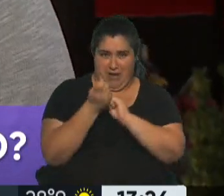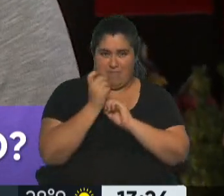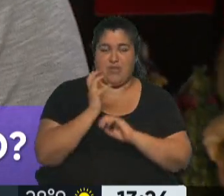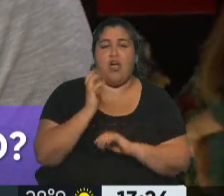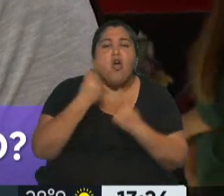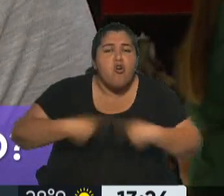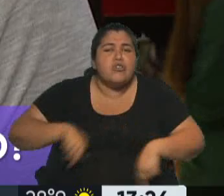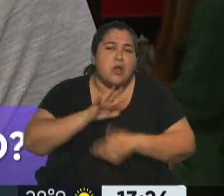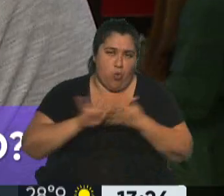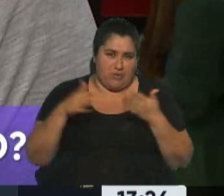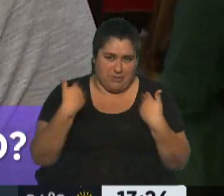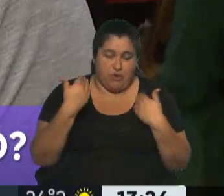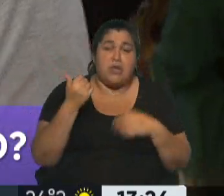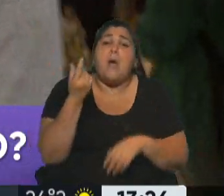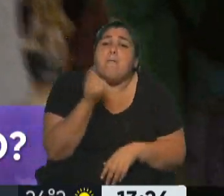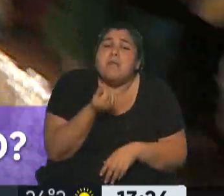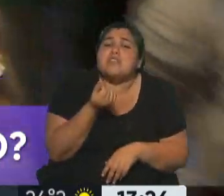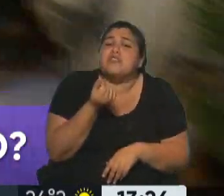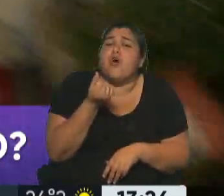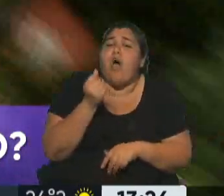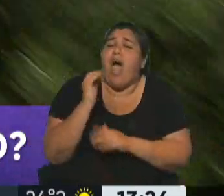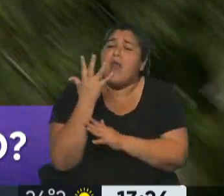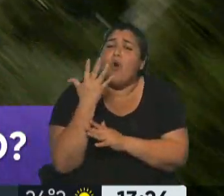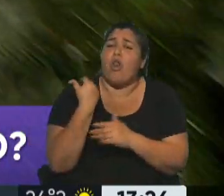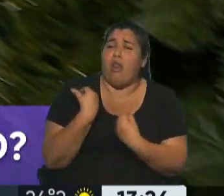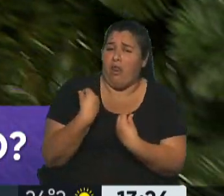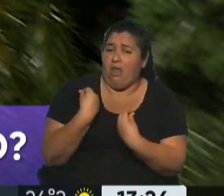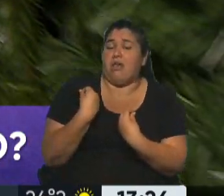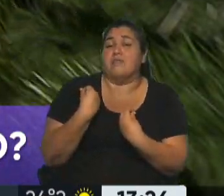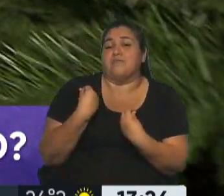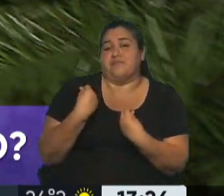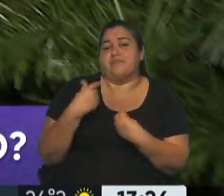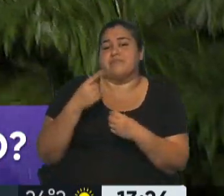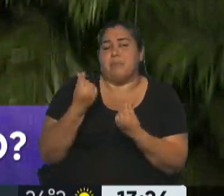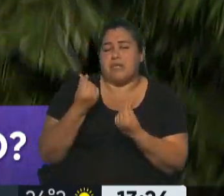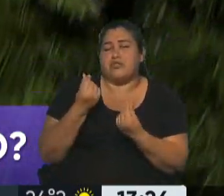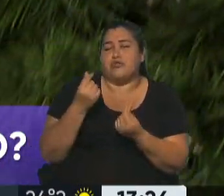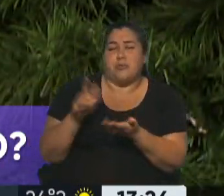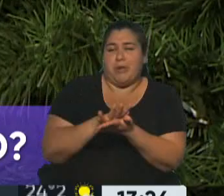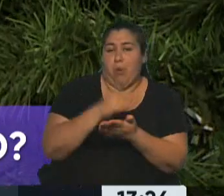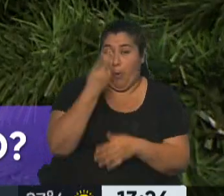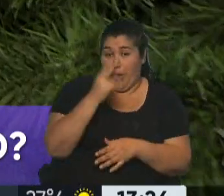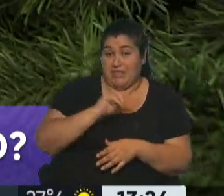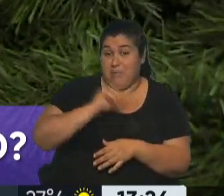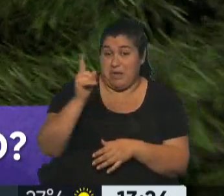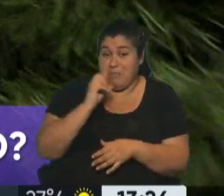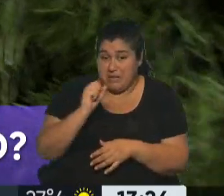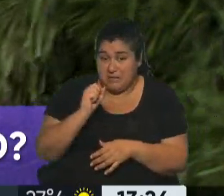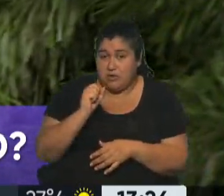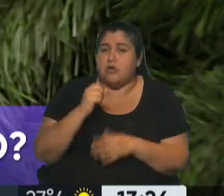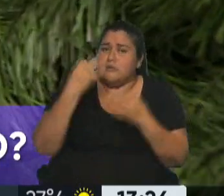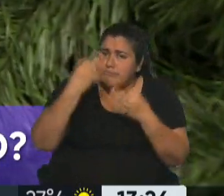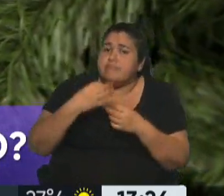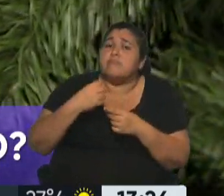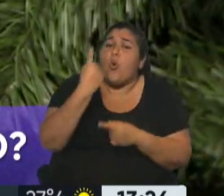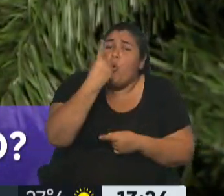nuevo. Obviamente, obviamente. El precio de arbolitos vemos aquí, muy cerquita, que arrancan en 1.20 de los 20 mil pesos, ahí, bueno, de 1.50. Los valores arrancan de los